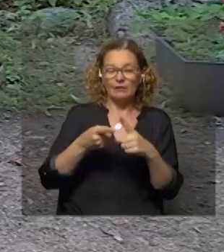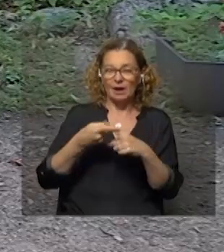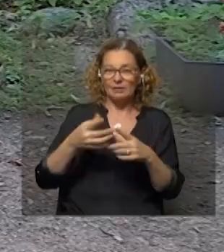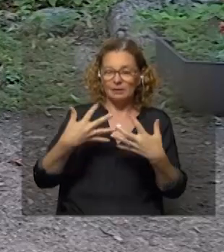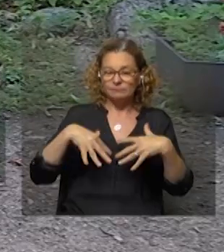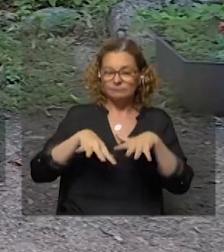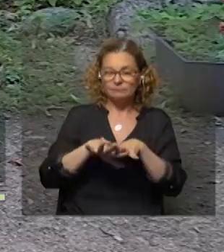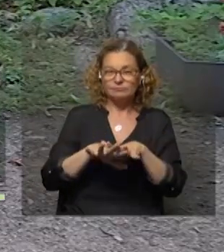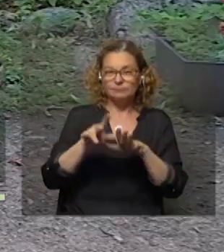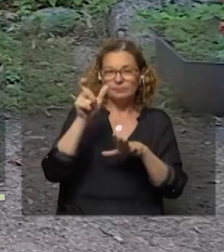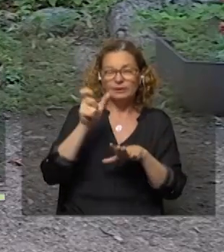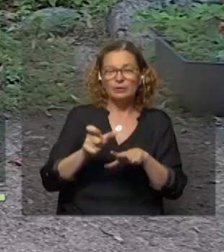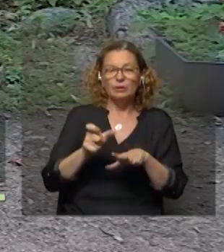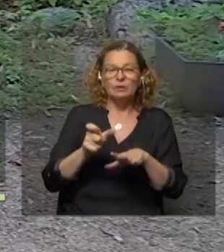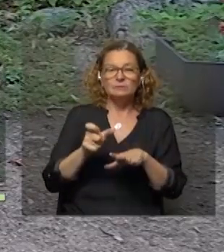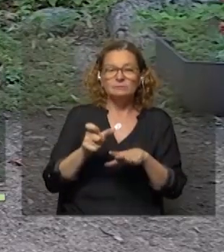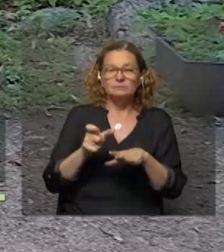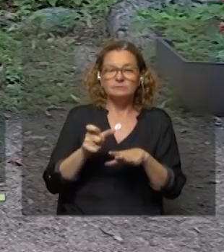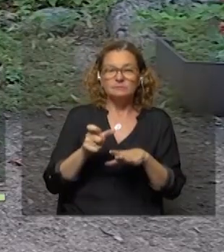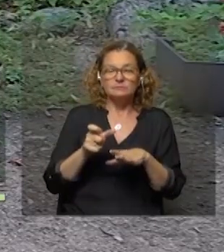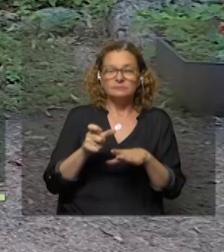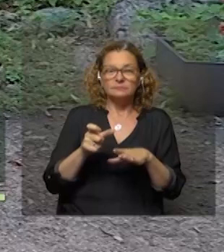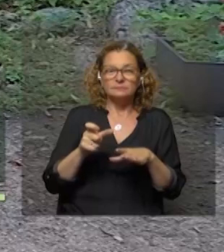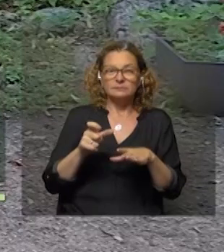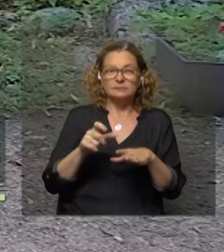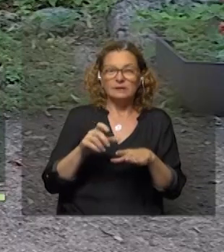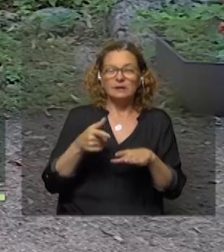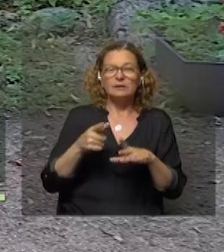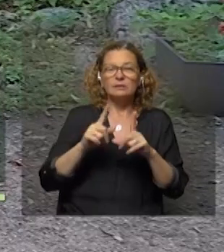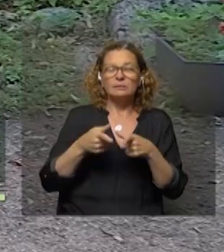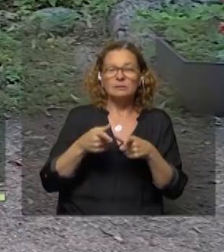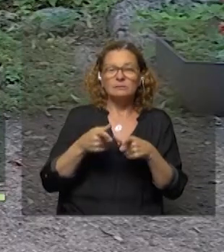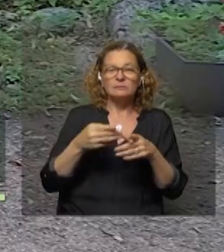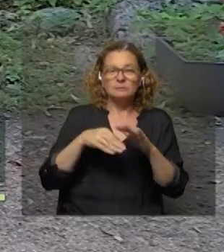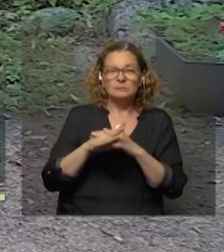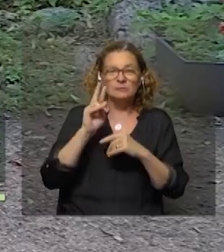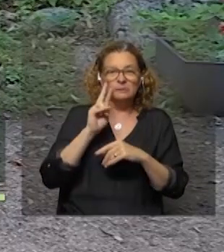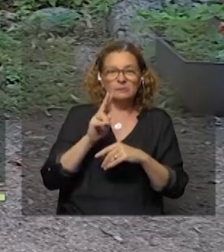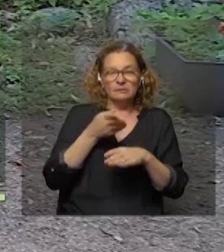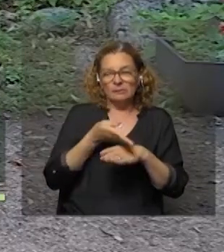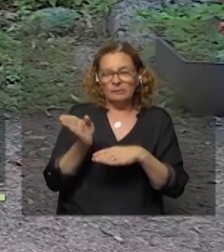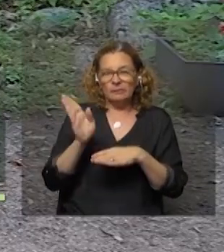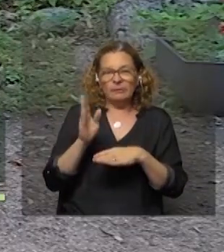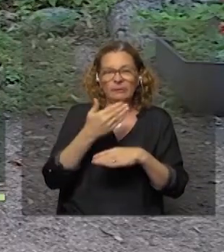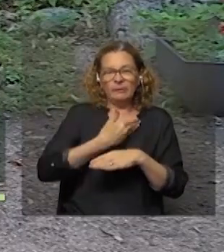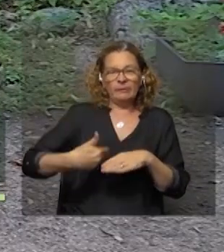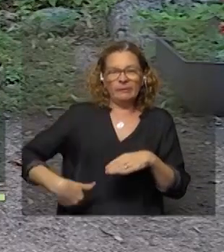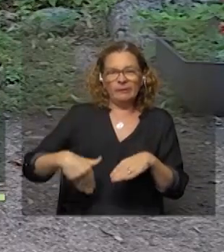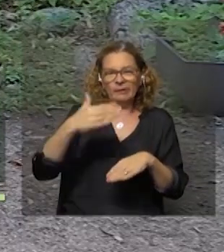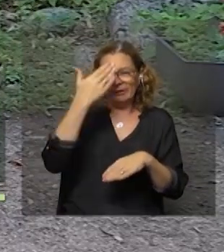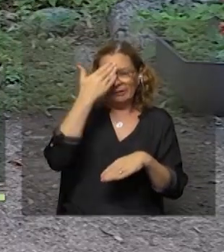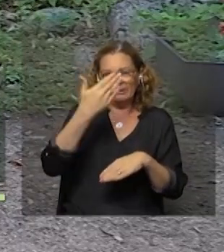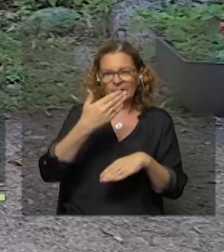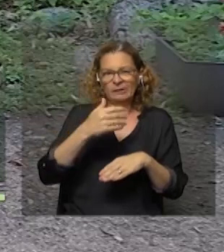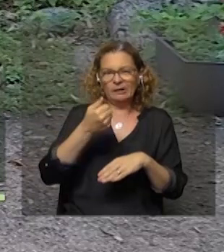integrantes este en este caso de la coalición de izquierda entre ellos vimos pasar por aquí a el presidente del frente amplio Fernando